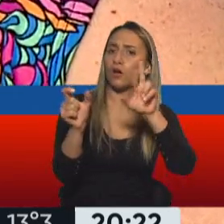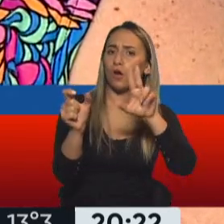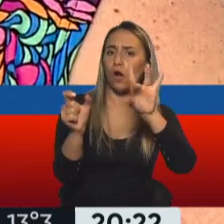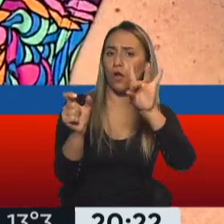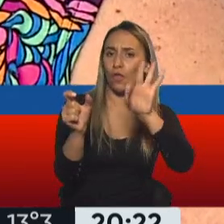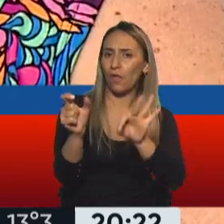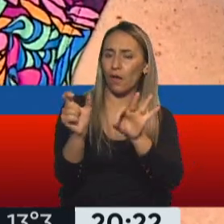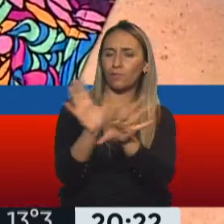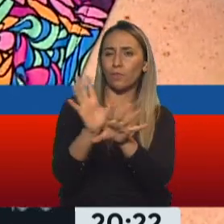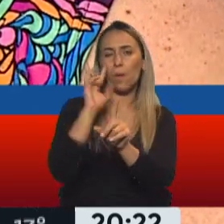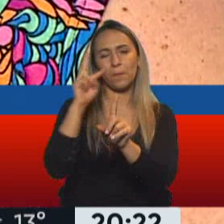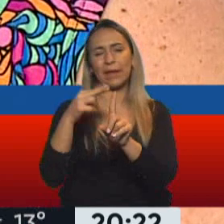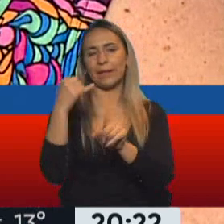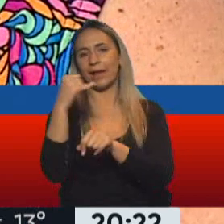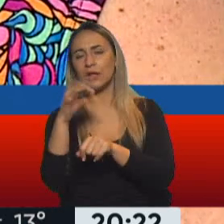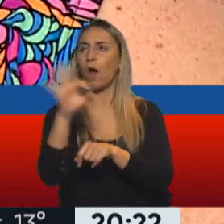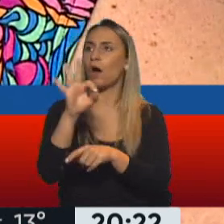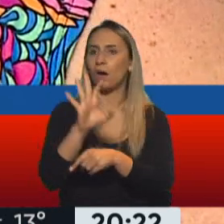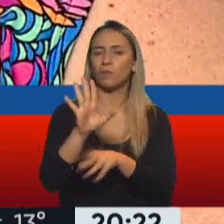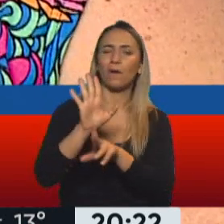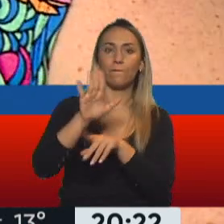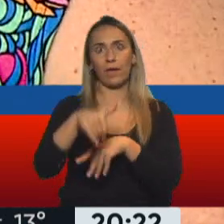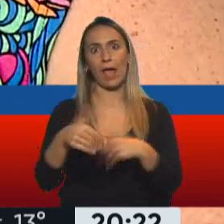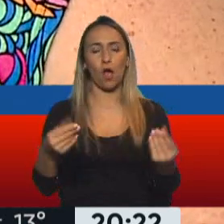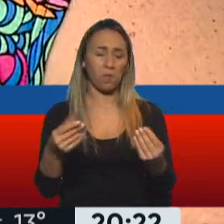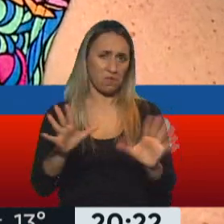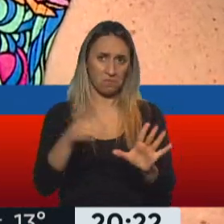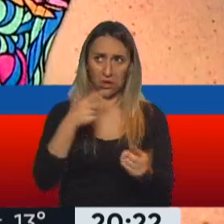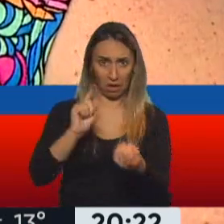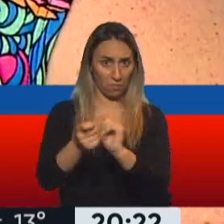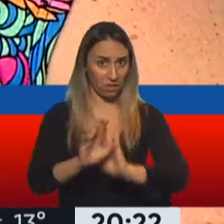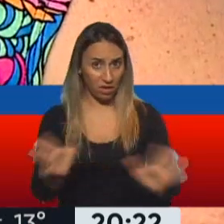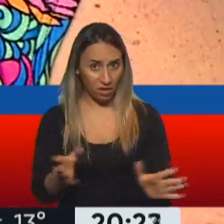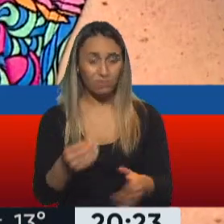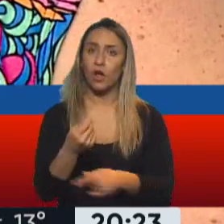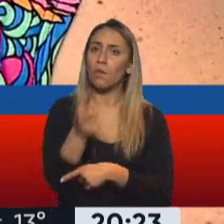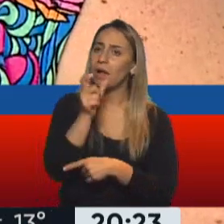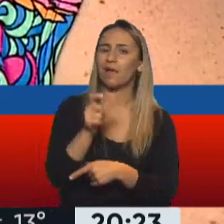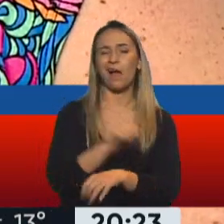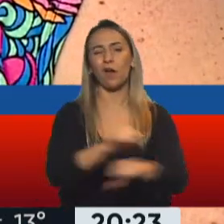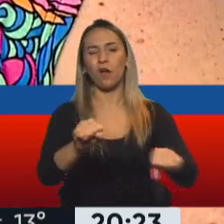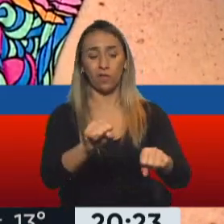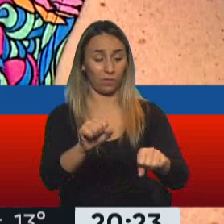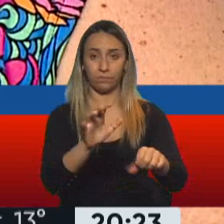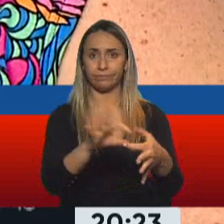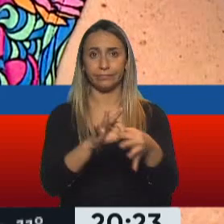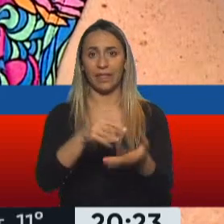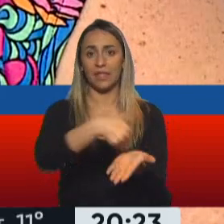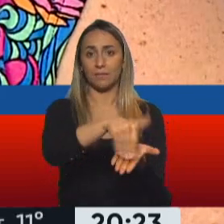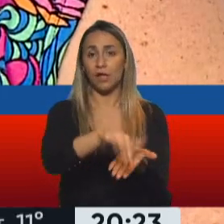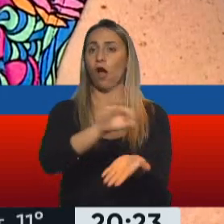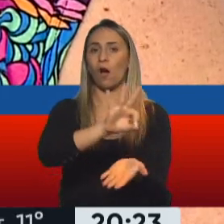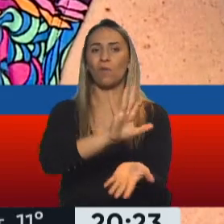sentido negativo que tiene, que se alimenta desde la discriminación, desde los discursos de poder,